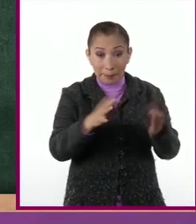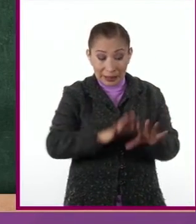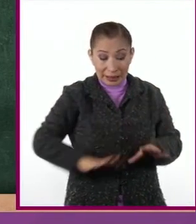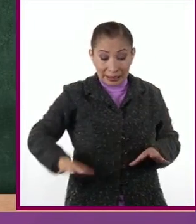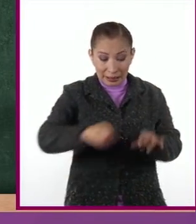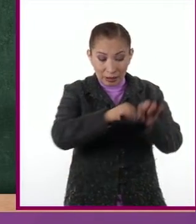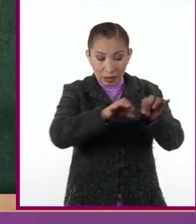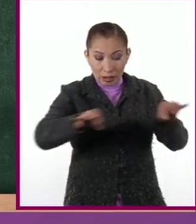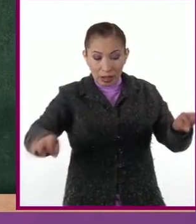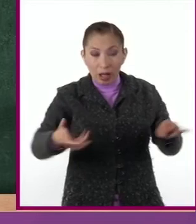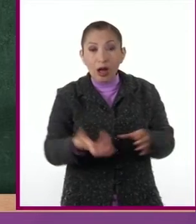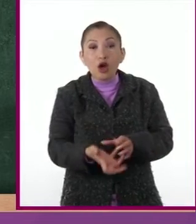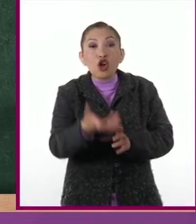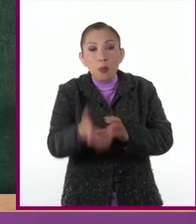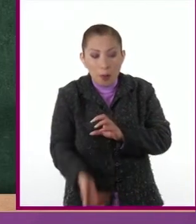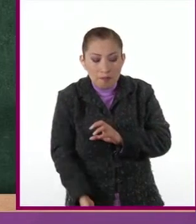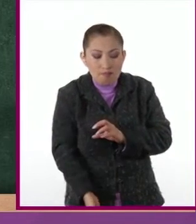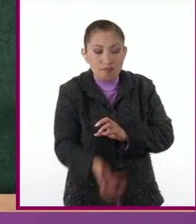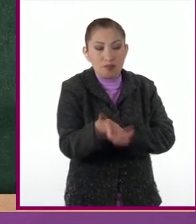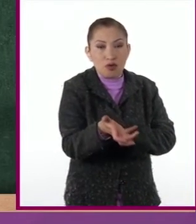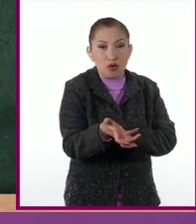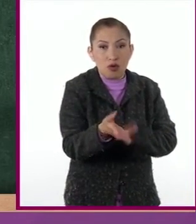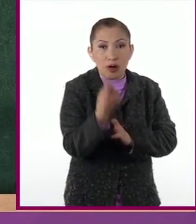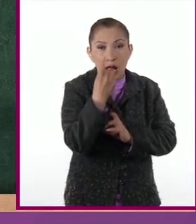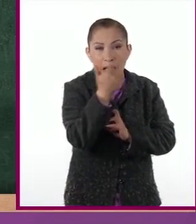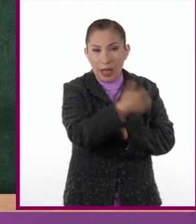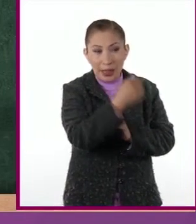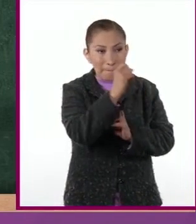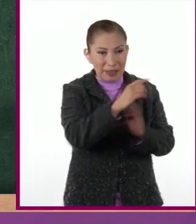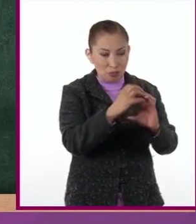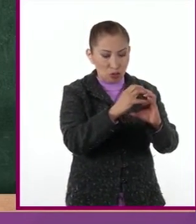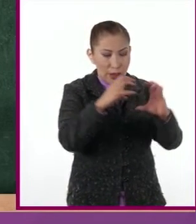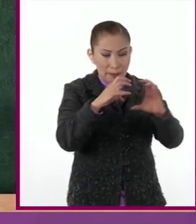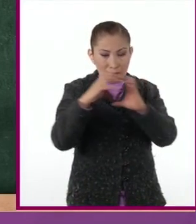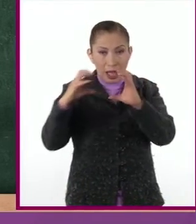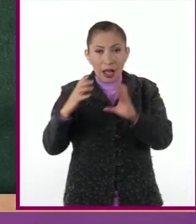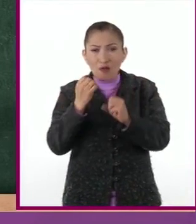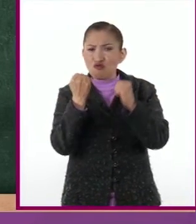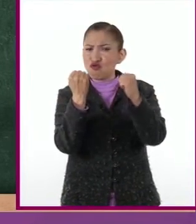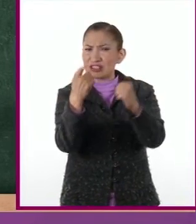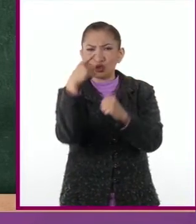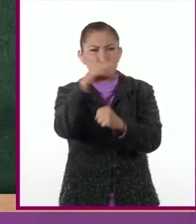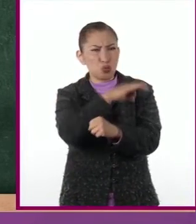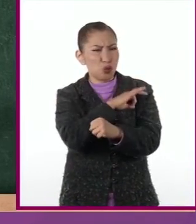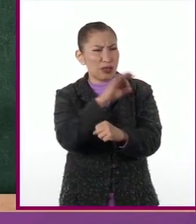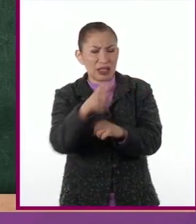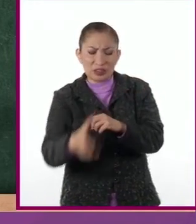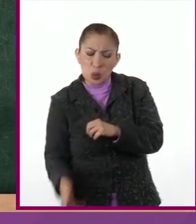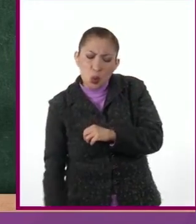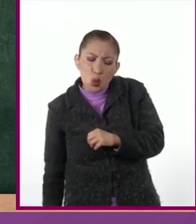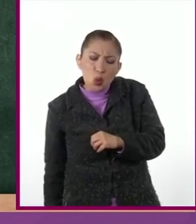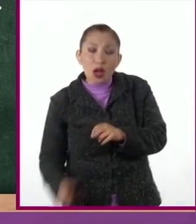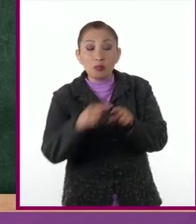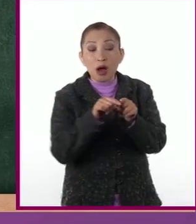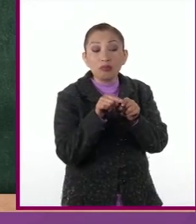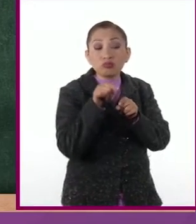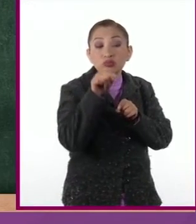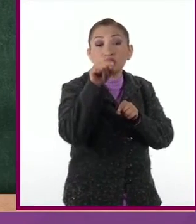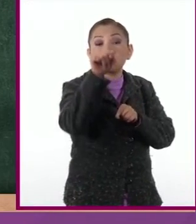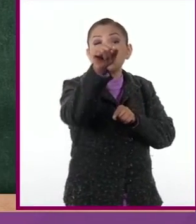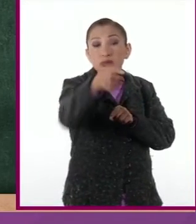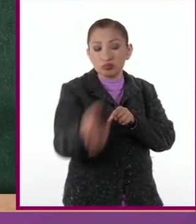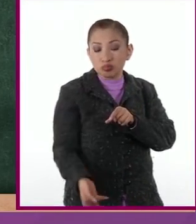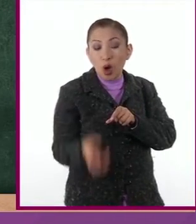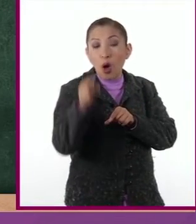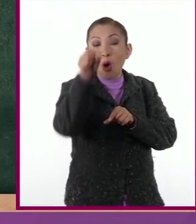se lanzarán los globos. Lanza cada uno de los globos con la mayor fuerza posible y mide la distancia a la que